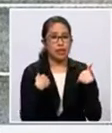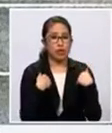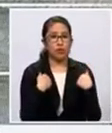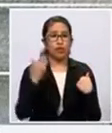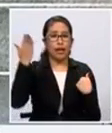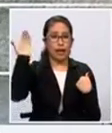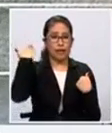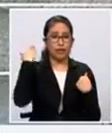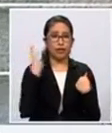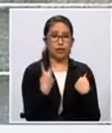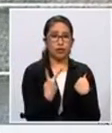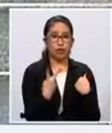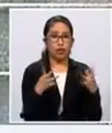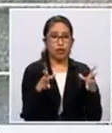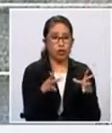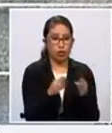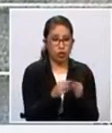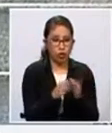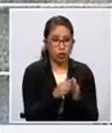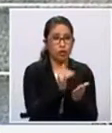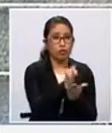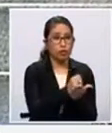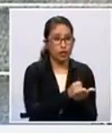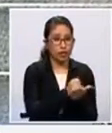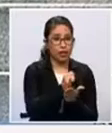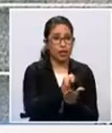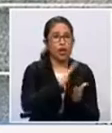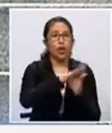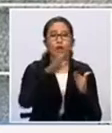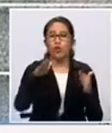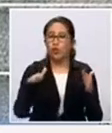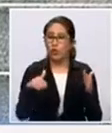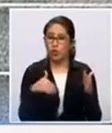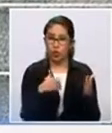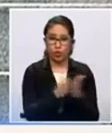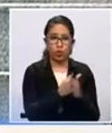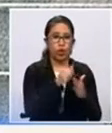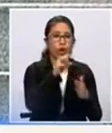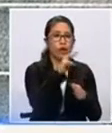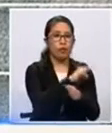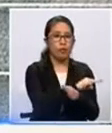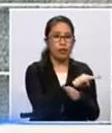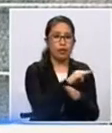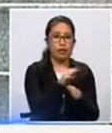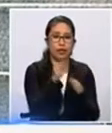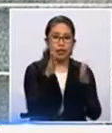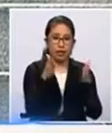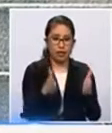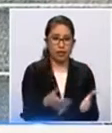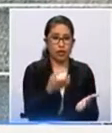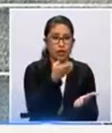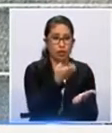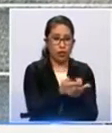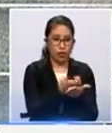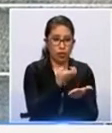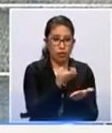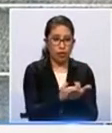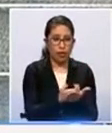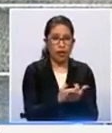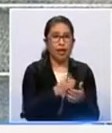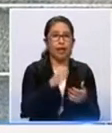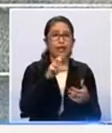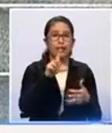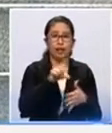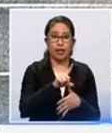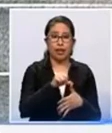reuniones virtuales con todos los ministros de Economía y Finanzas Públicas de